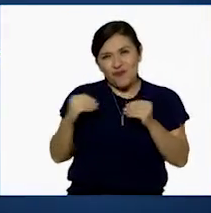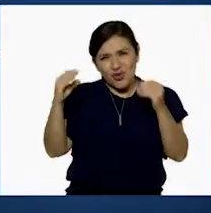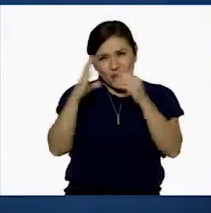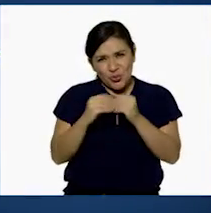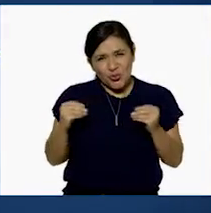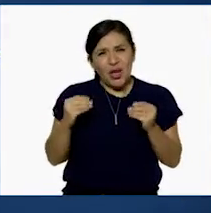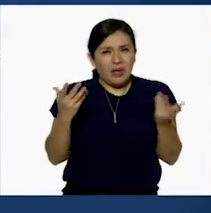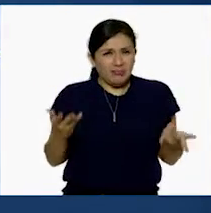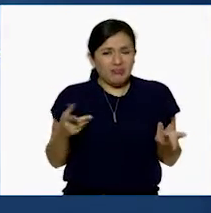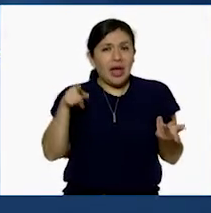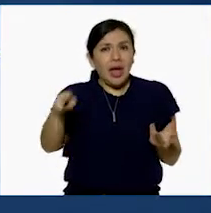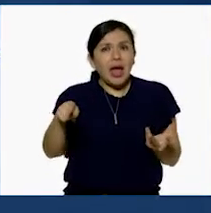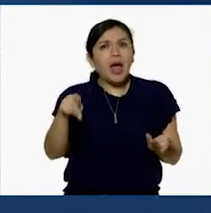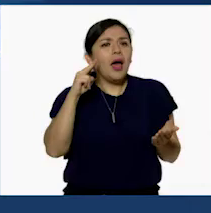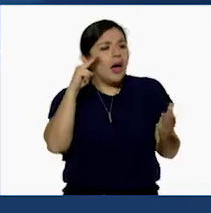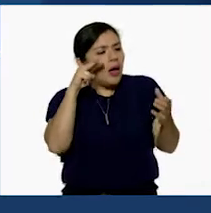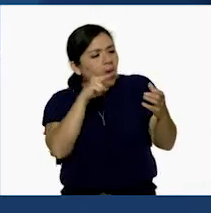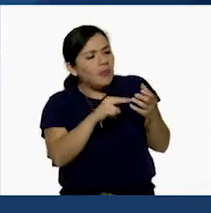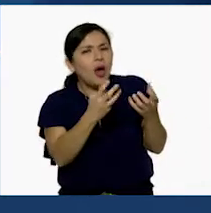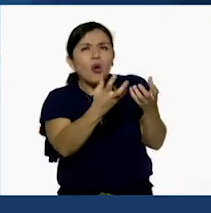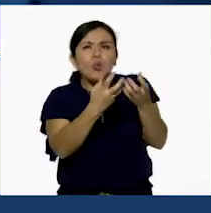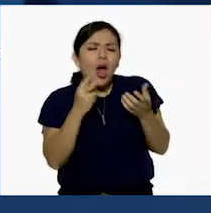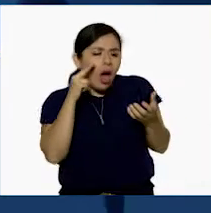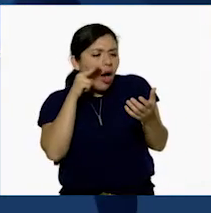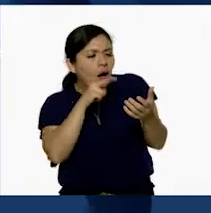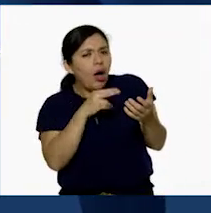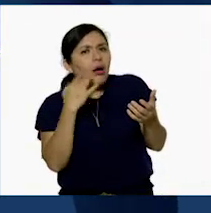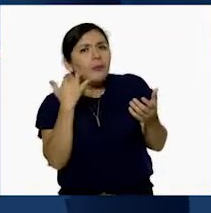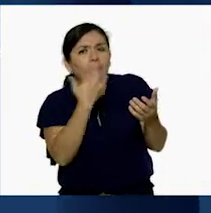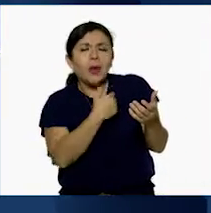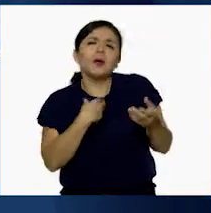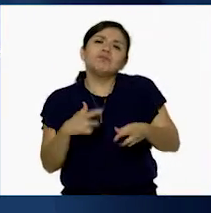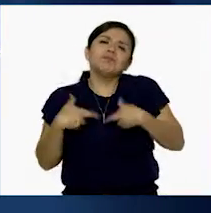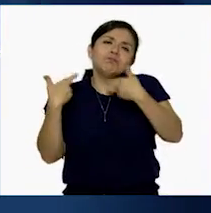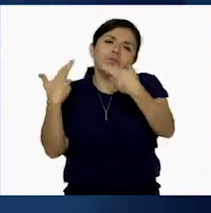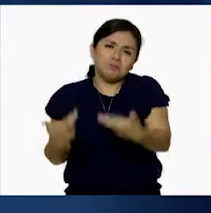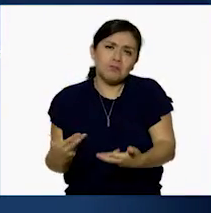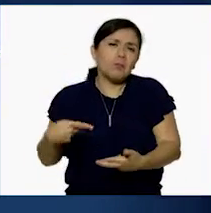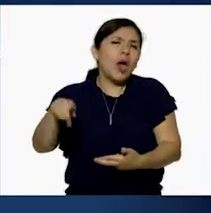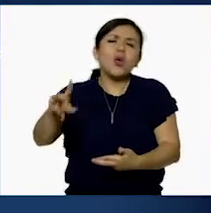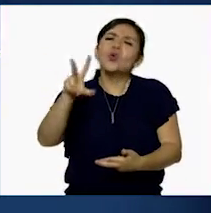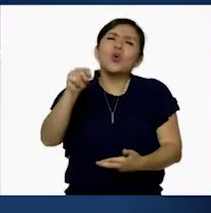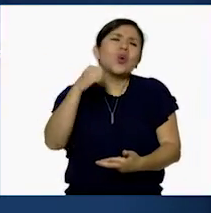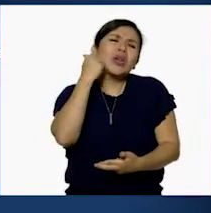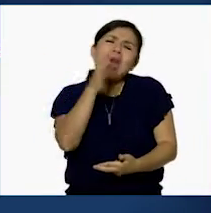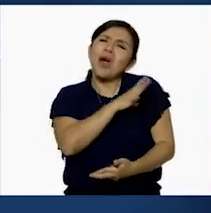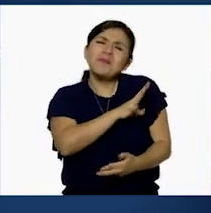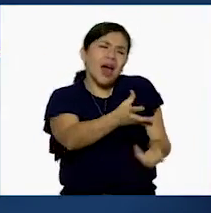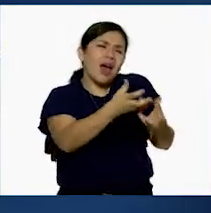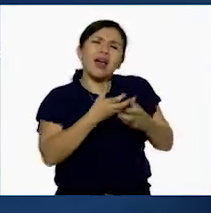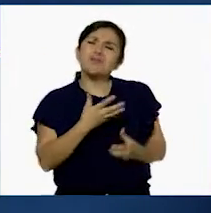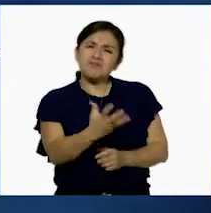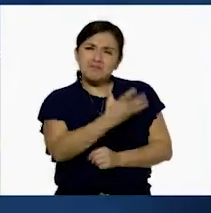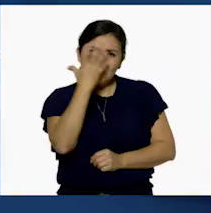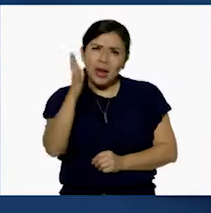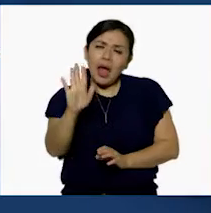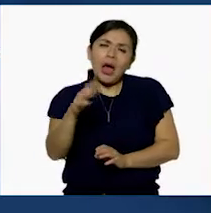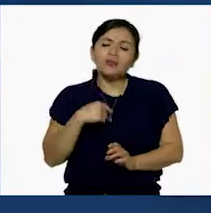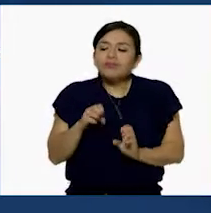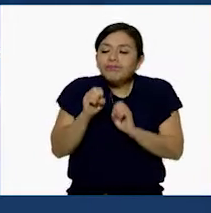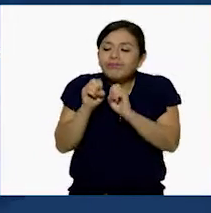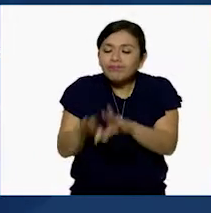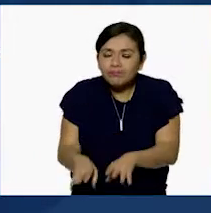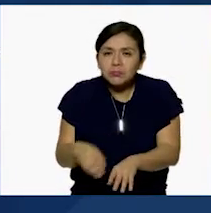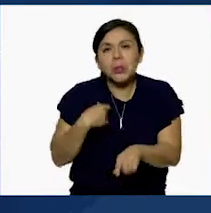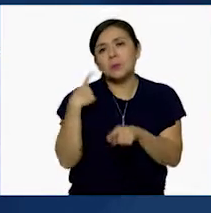y no hacía más que contemplar mi melocotón. Se lo di, pero él no quería tomarlo. Entonces lo dejé junto a él y